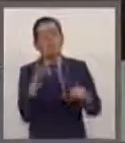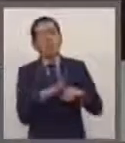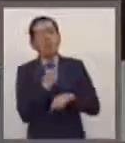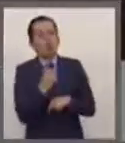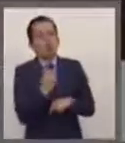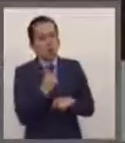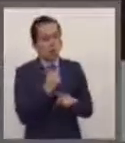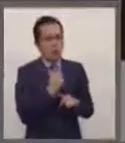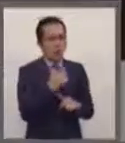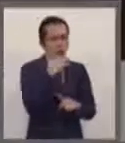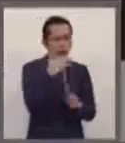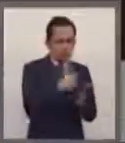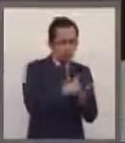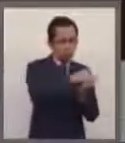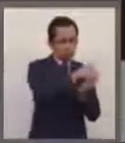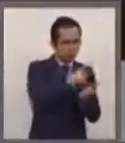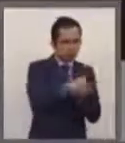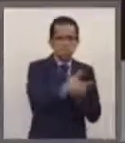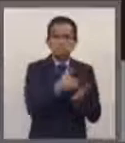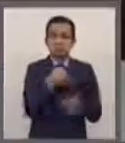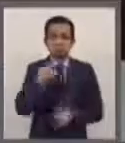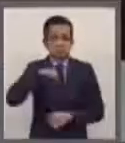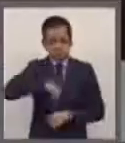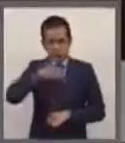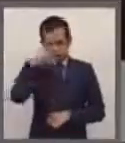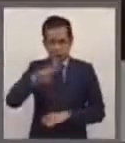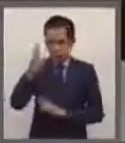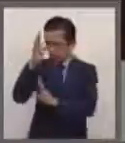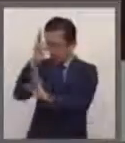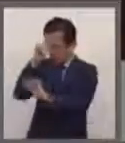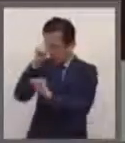otras materias que ha suscrito el Estado mexicano